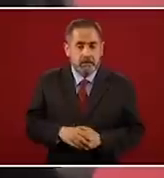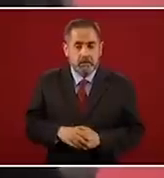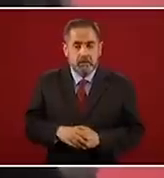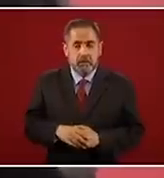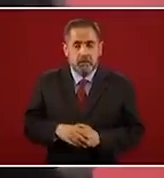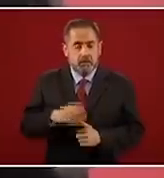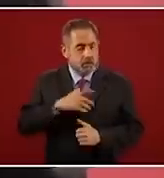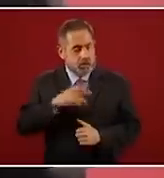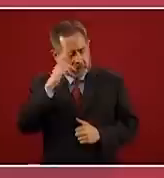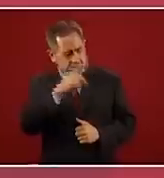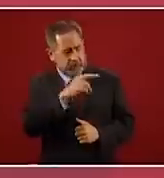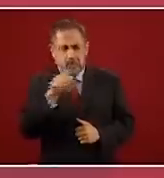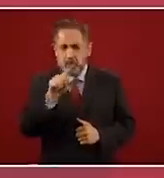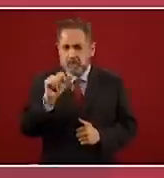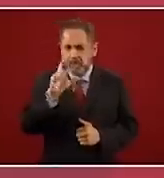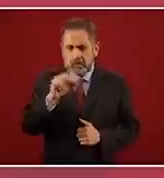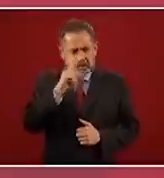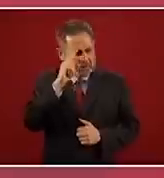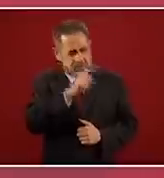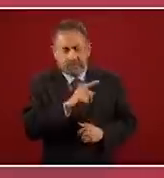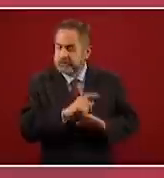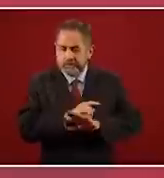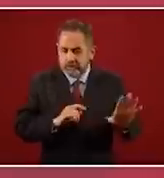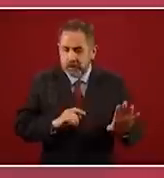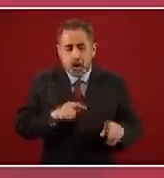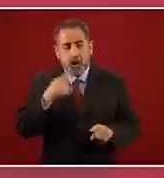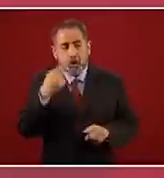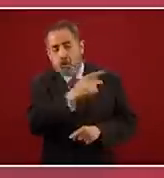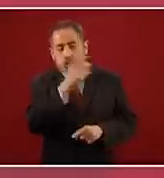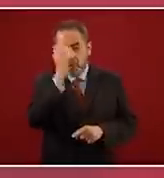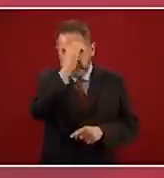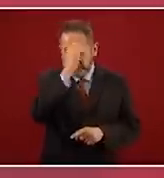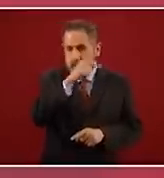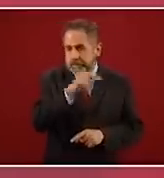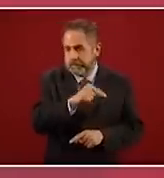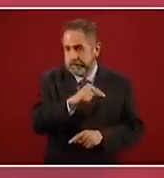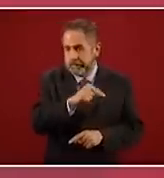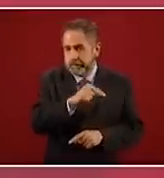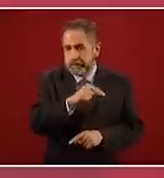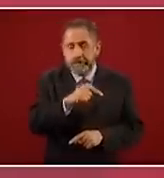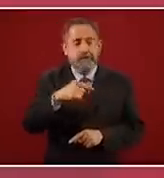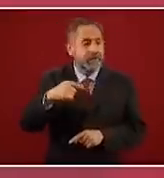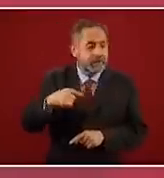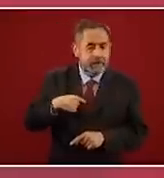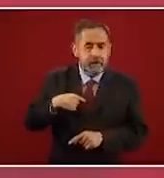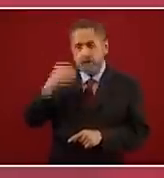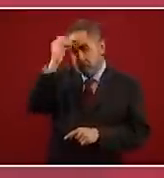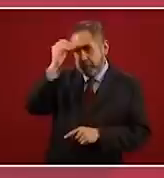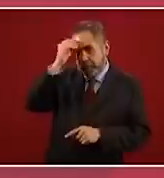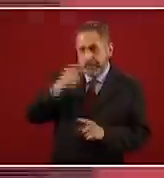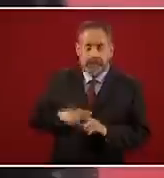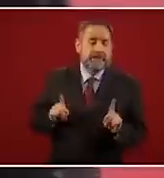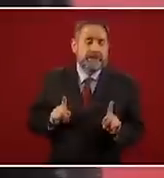respeto mucho al señor Zarco, pero una cosa es la opinión del señor Zarco y otra es mi